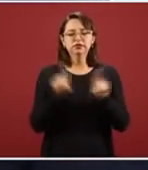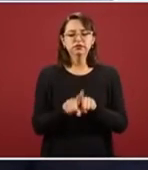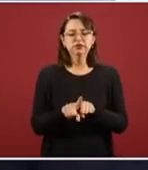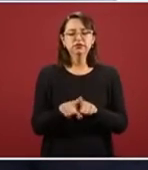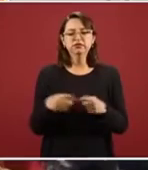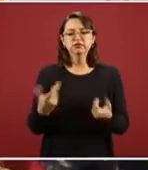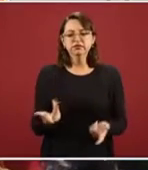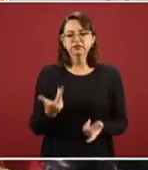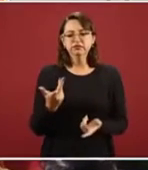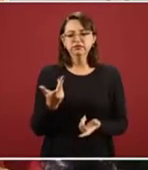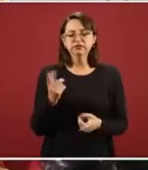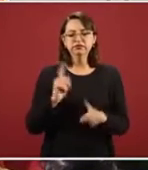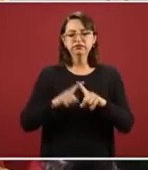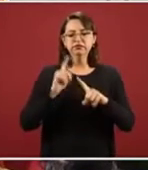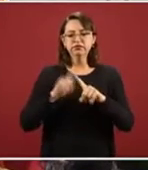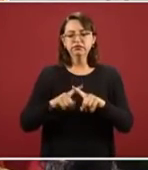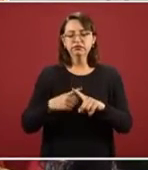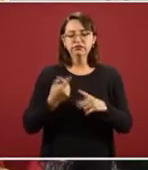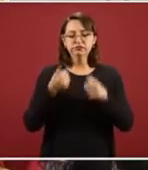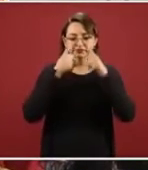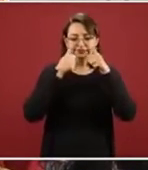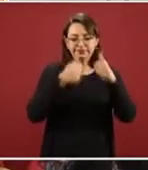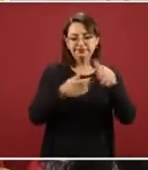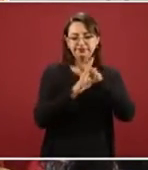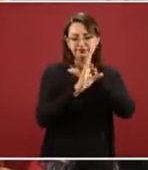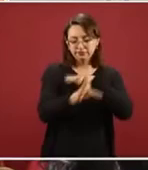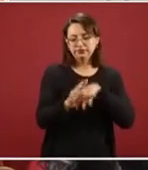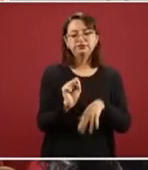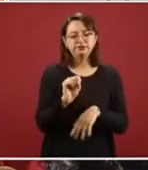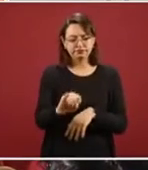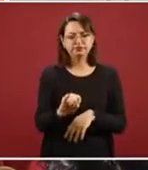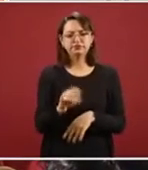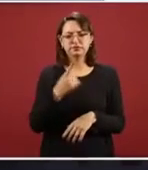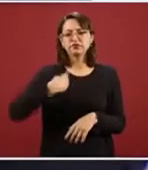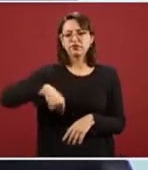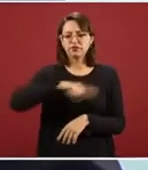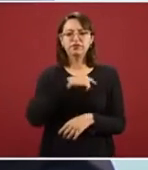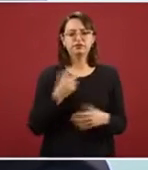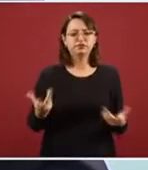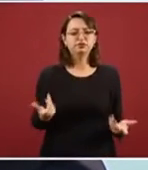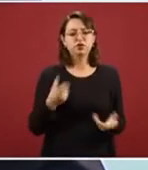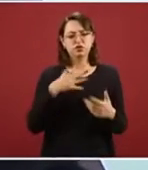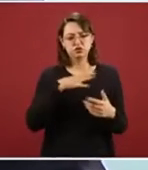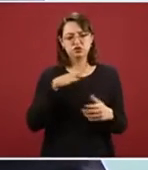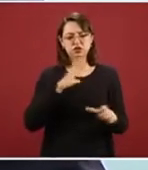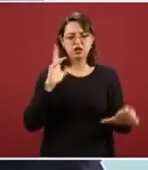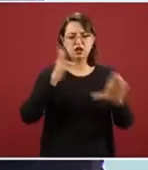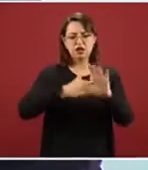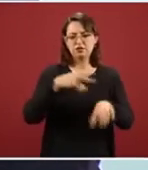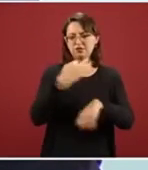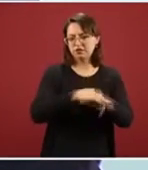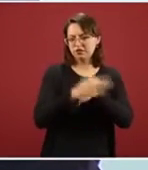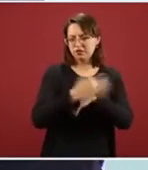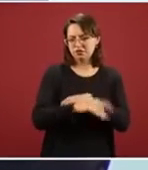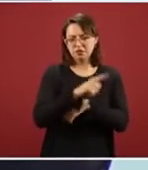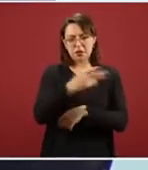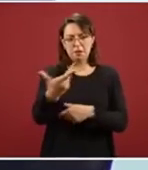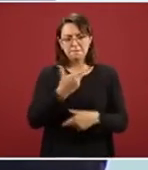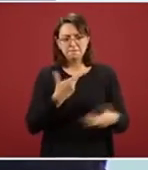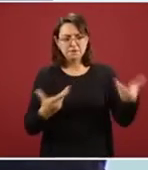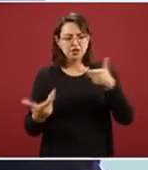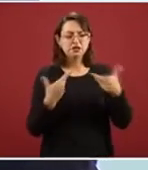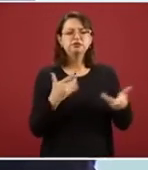acerca de la participación que tenemos en la atención a migrantes. Así es, participamos en aquellos albergues temporales que nos lo solicitan con